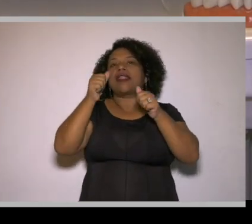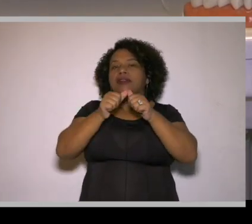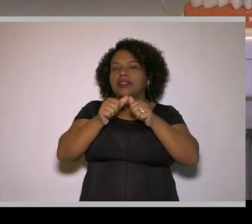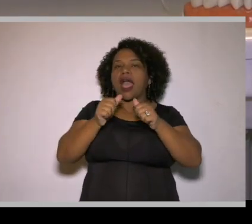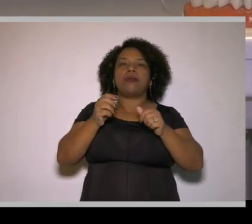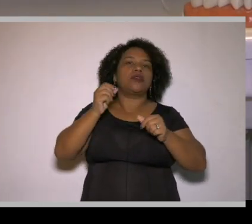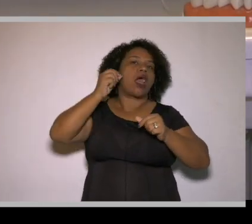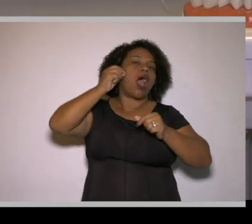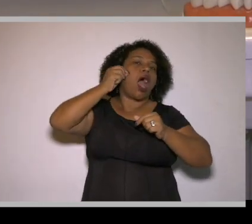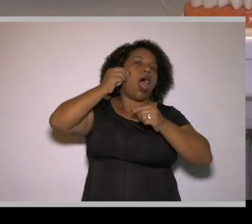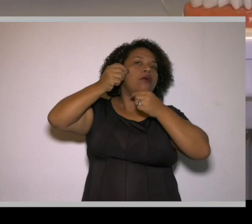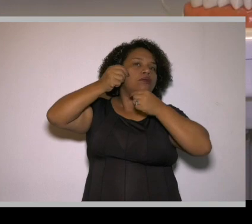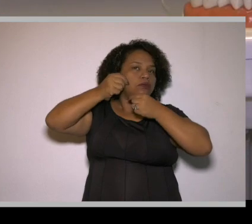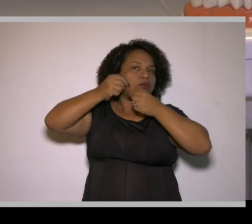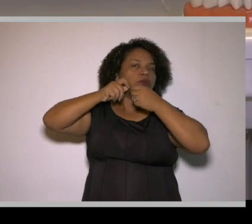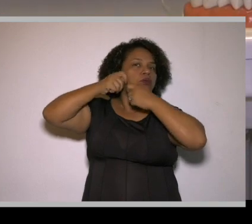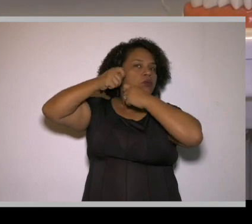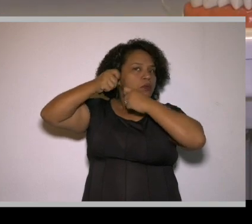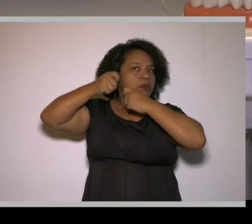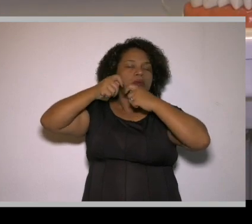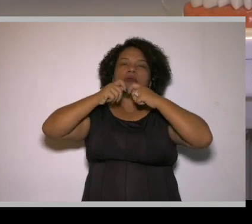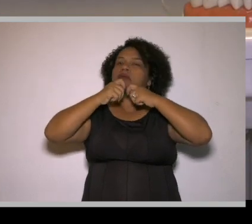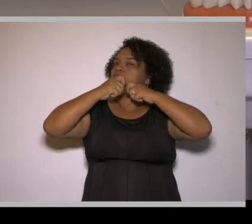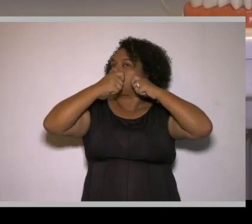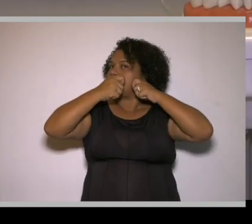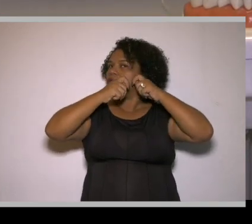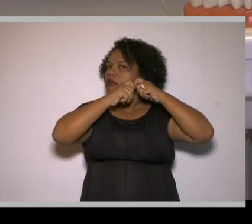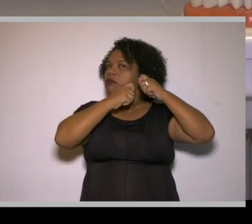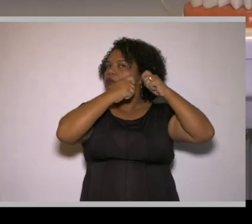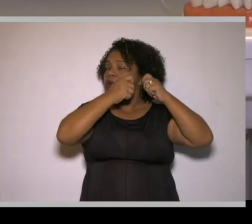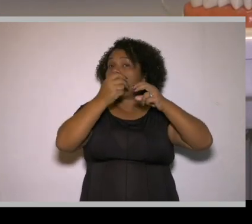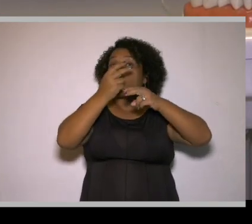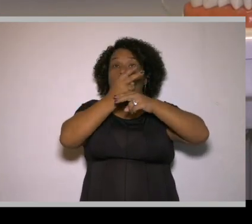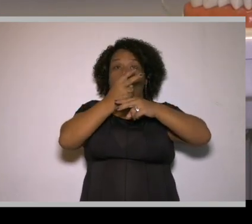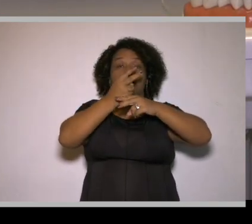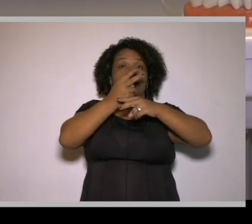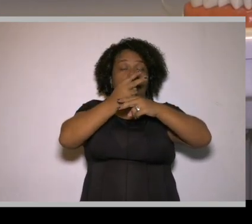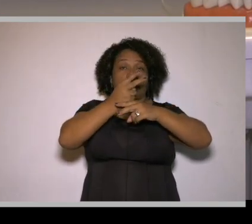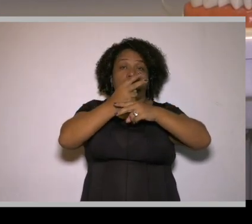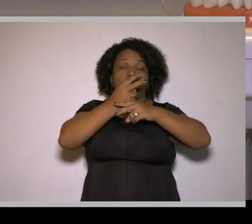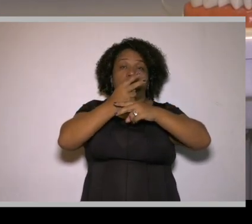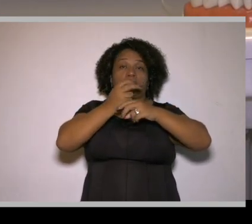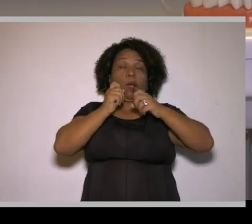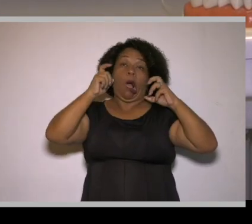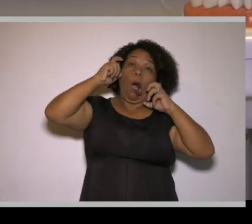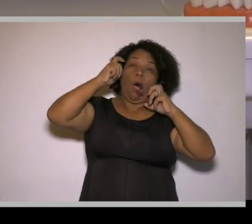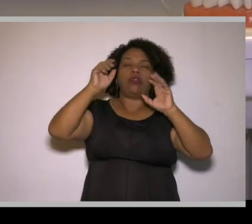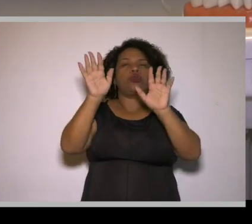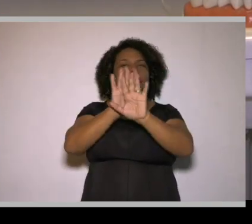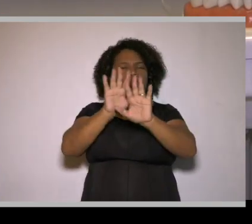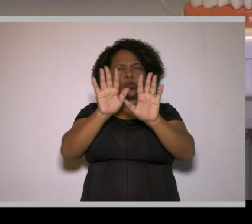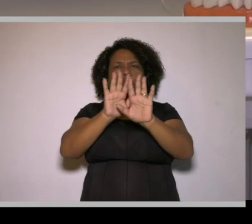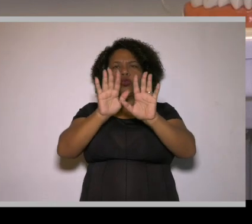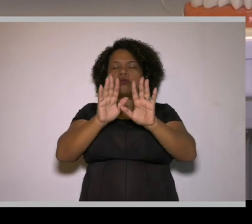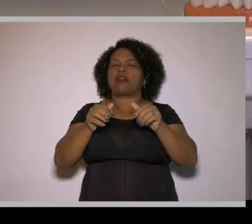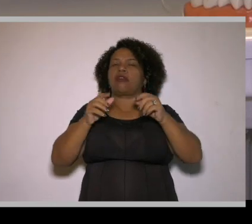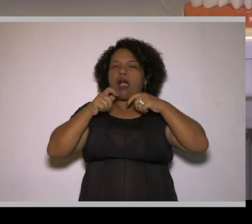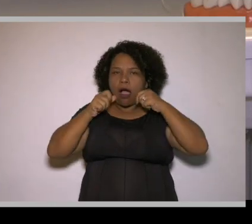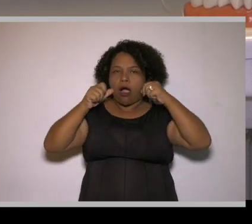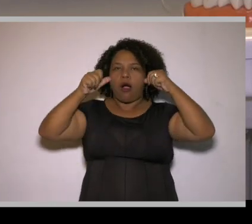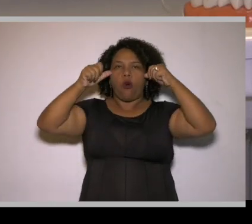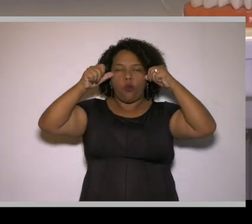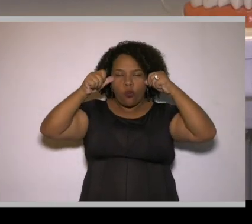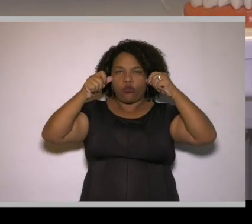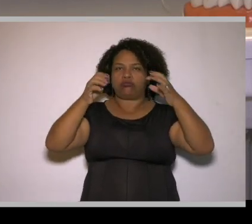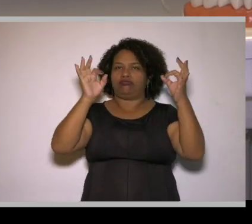en la erupción de los permanentes, y se podría colocar esa ferulita y al tiempo, luego que consolide, que pegue la fractura, entonces se retira